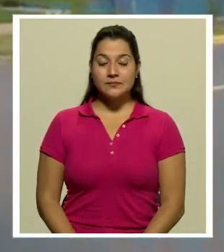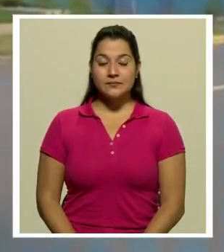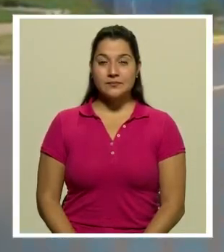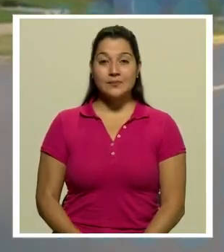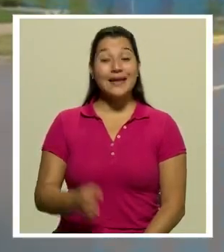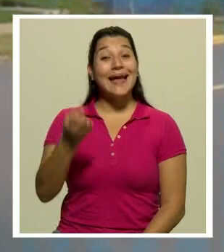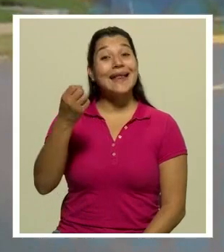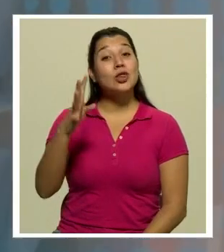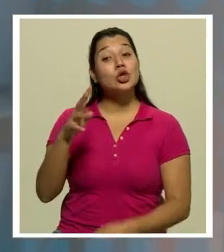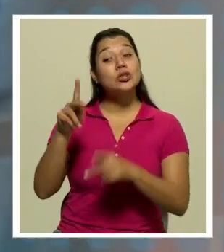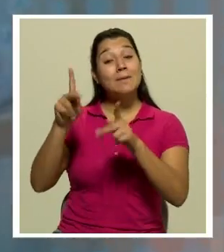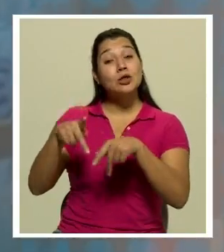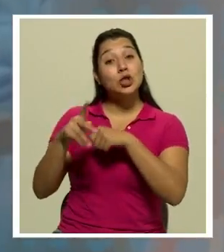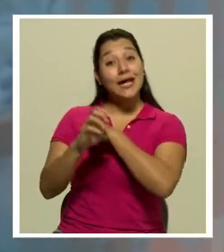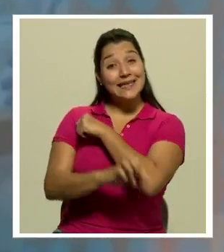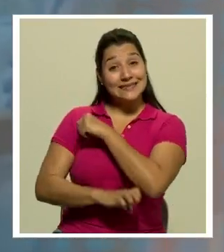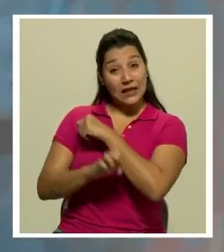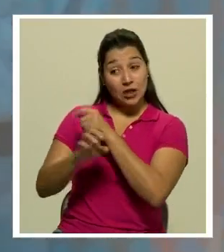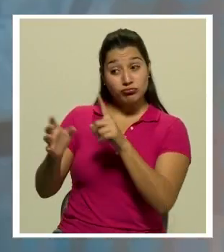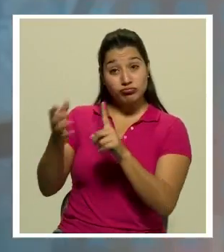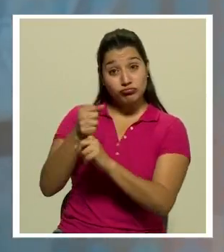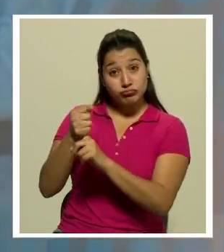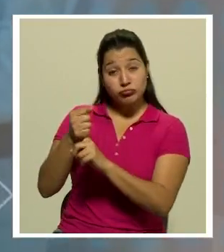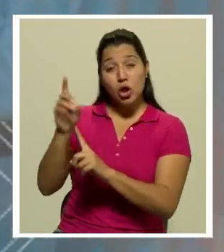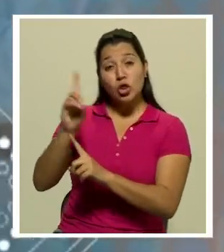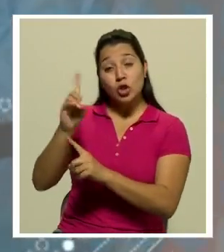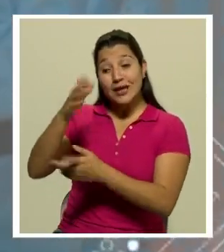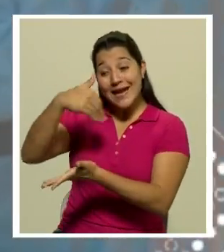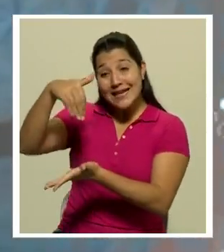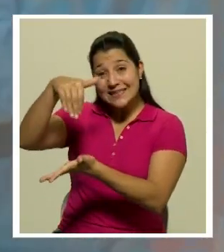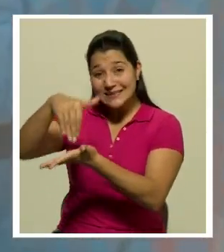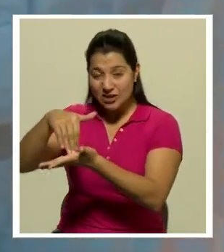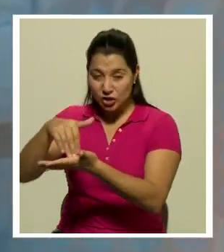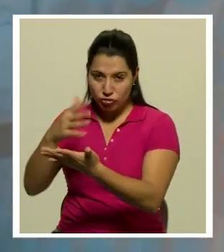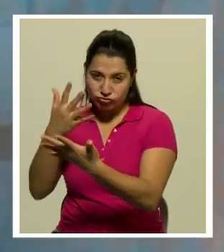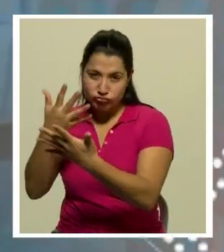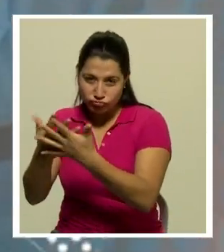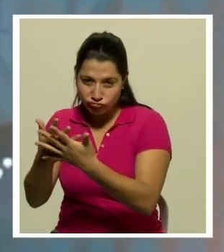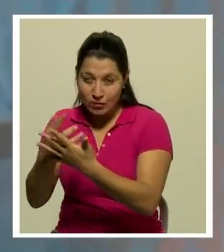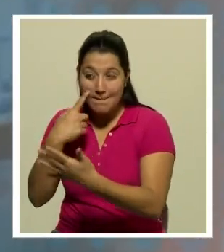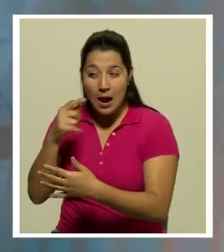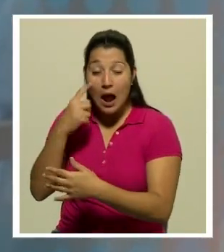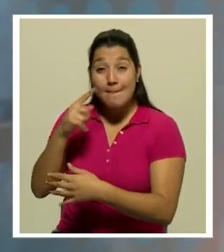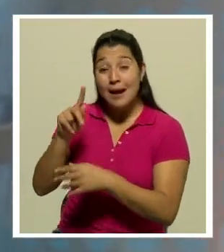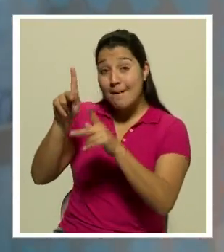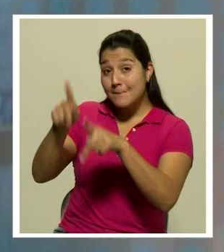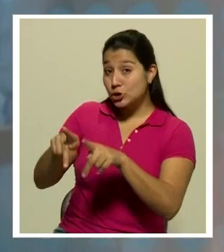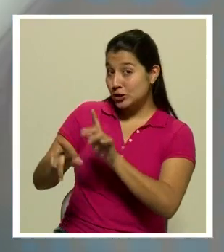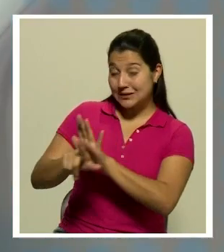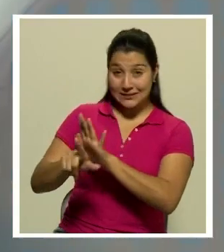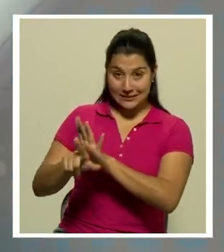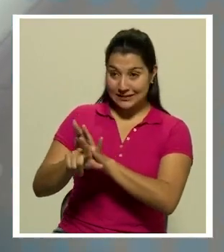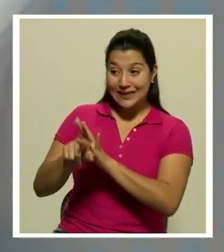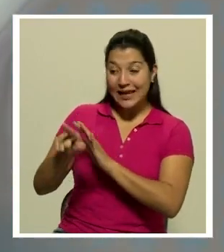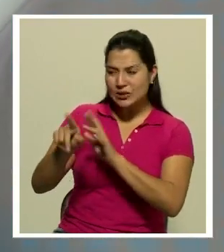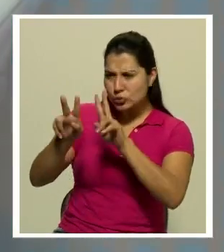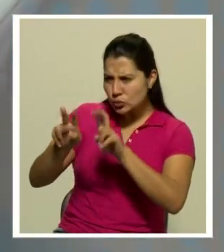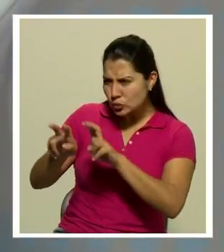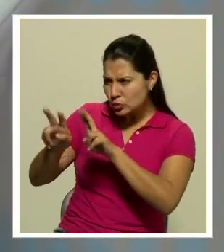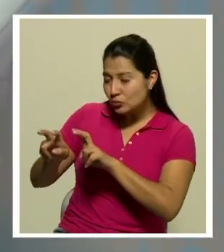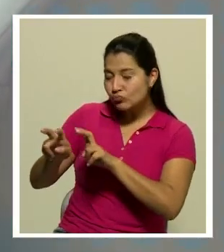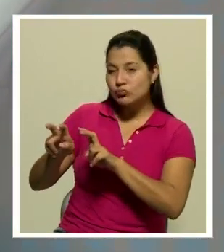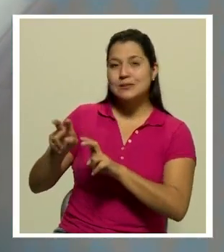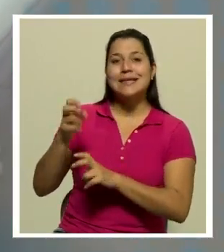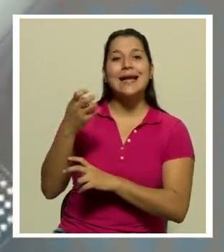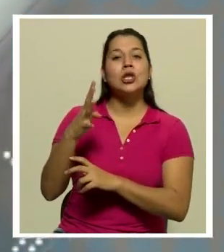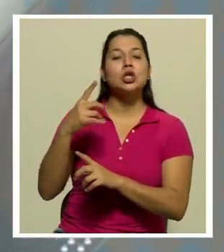14 extranjeros detenidos en el Centro de Migrantes con condición irregular dieron positivo con el COVID-19. 12 de estos fueron